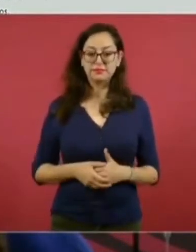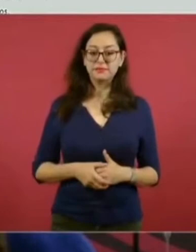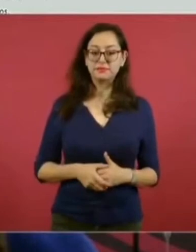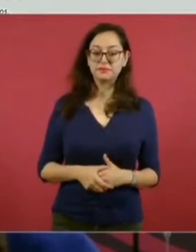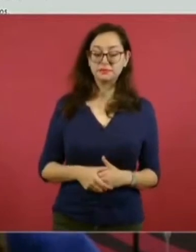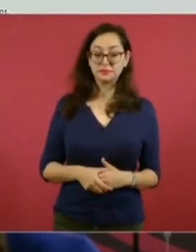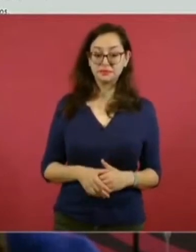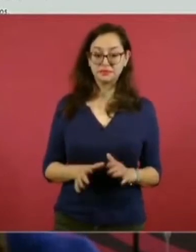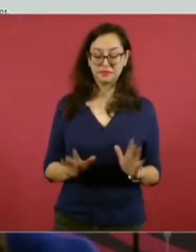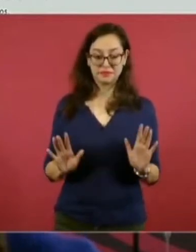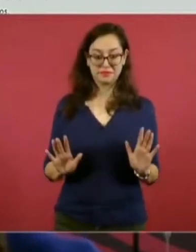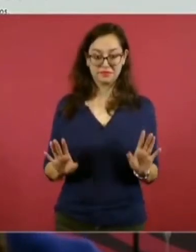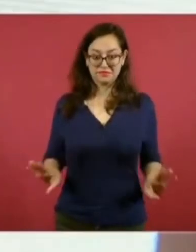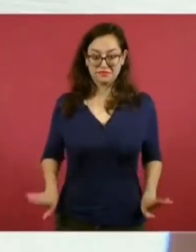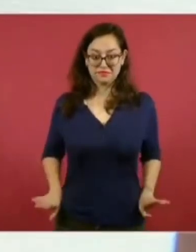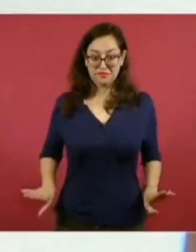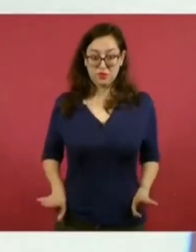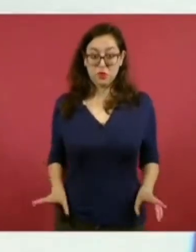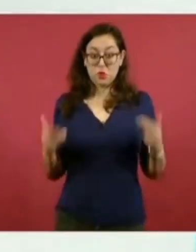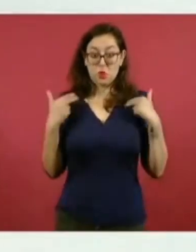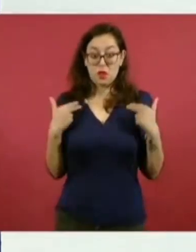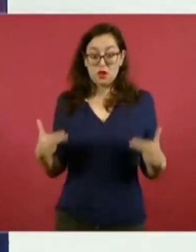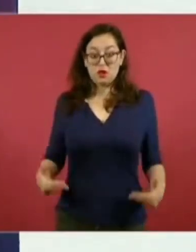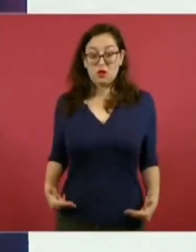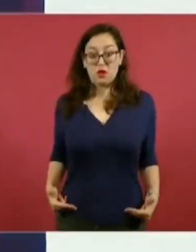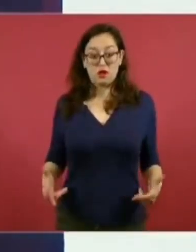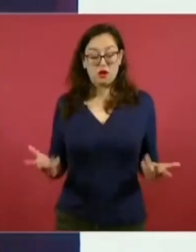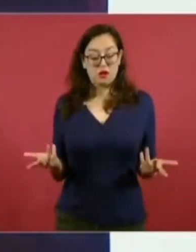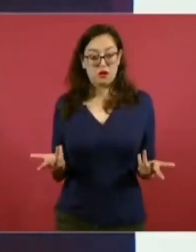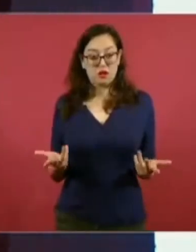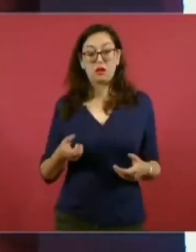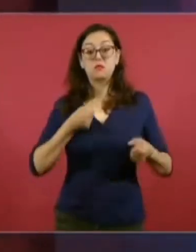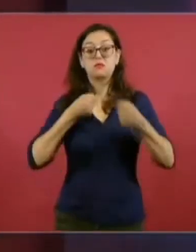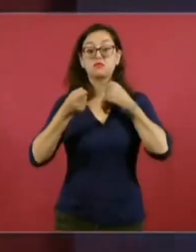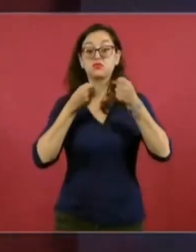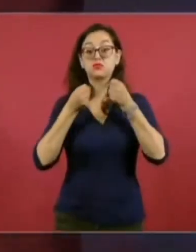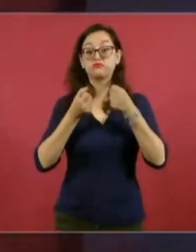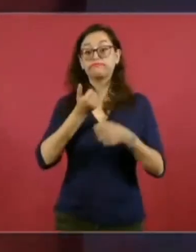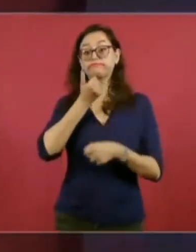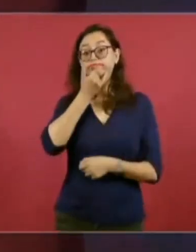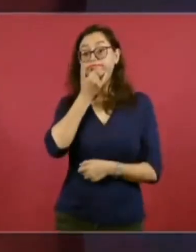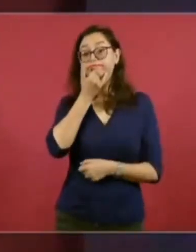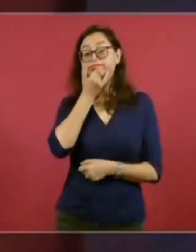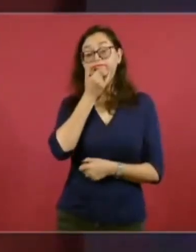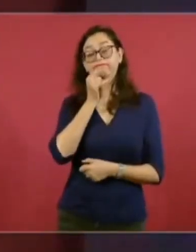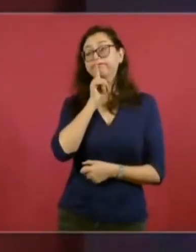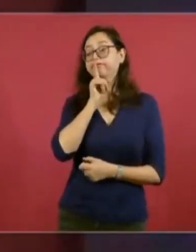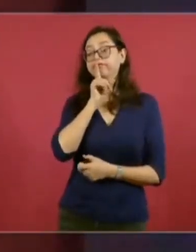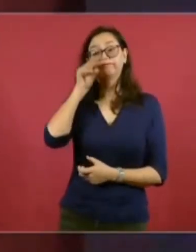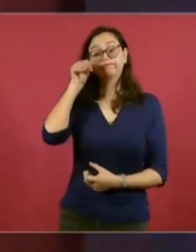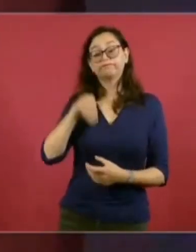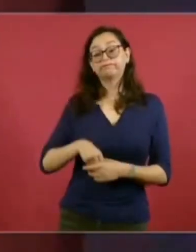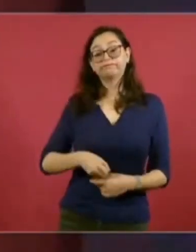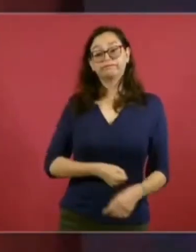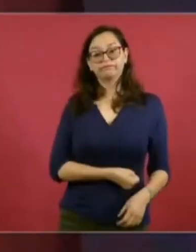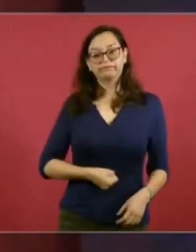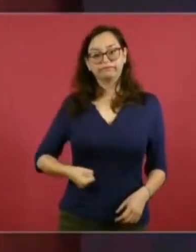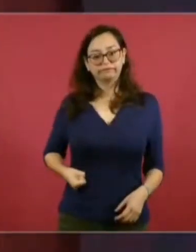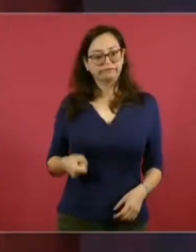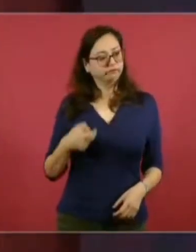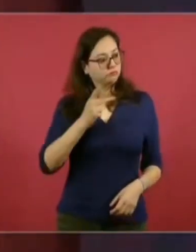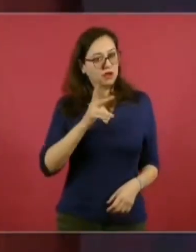Es una cuestión humanitaria. No puede haber un periodismo sin dimensión